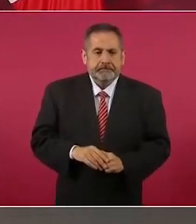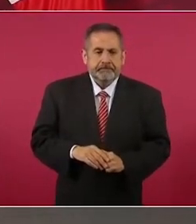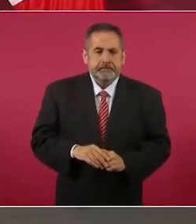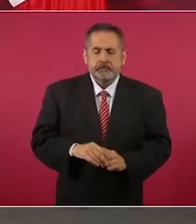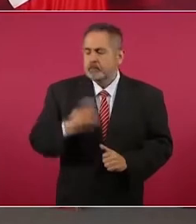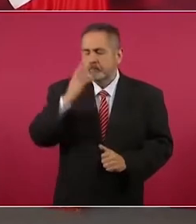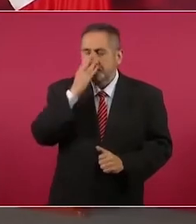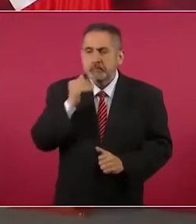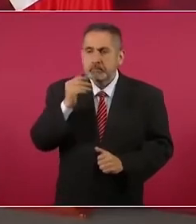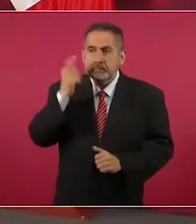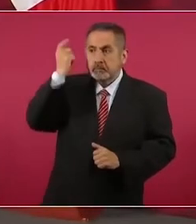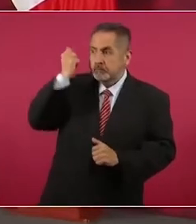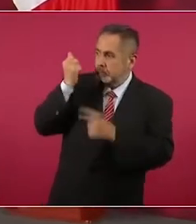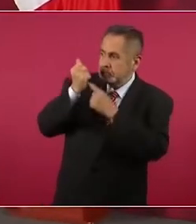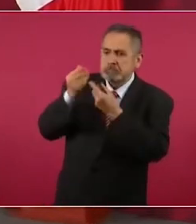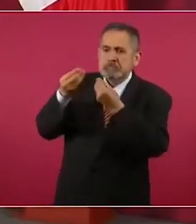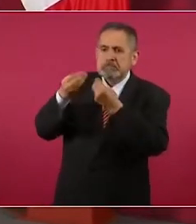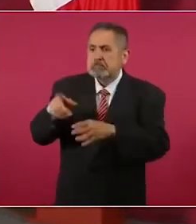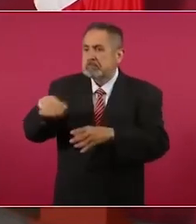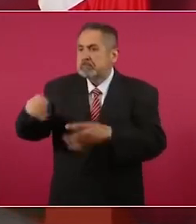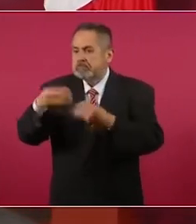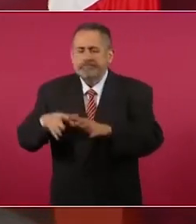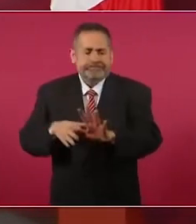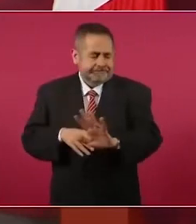Y no hay absolutamente nada.